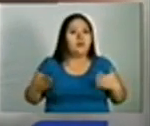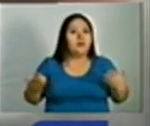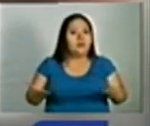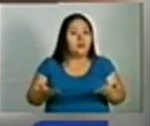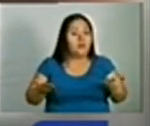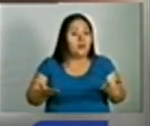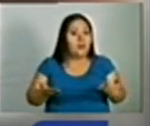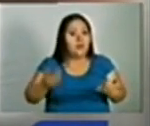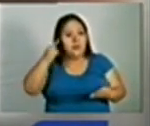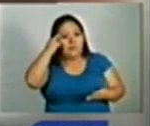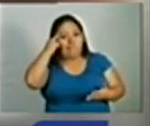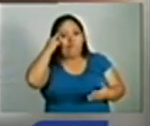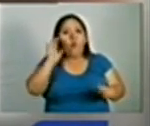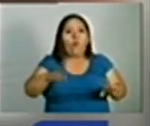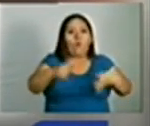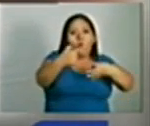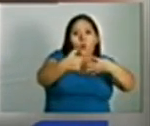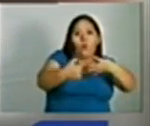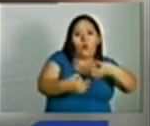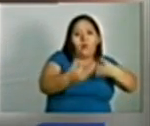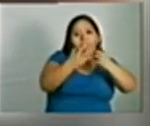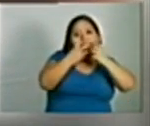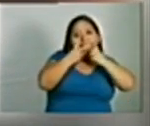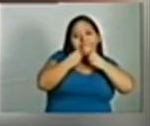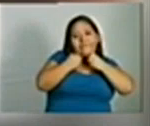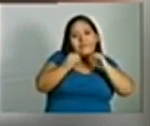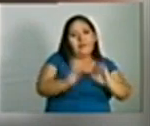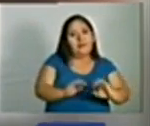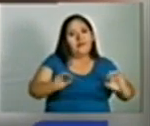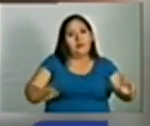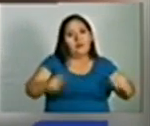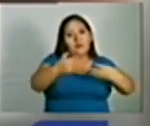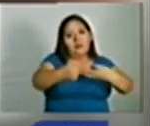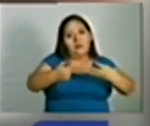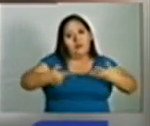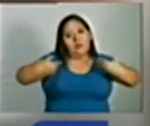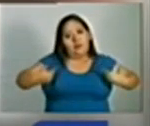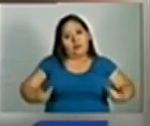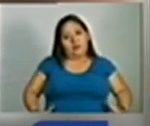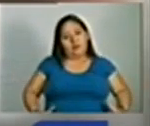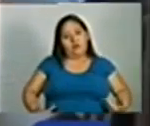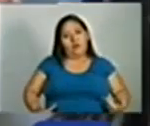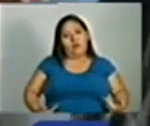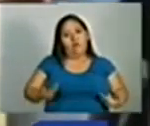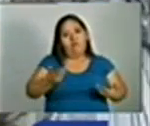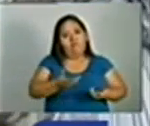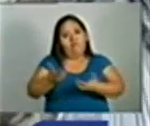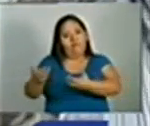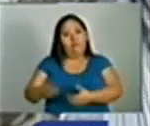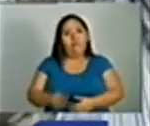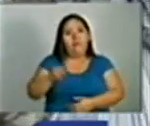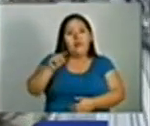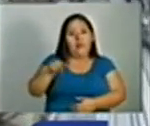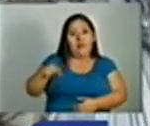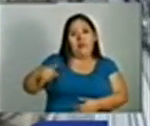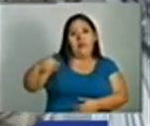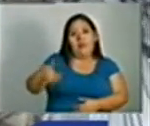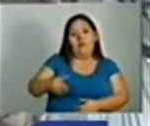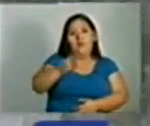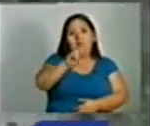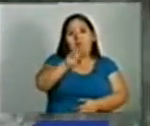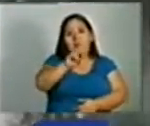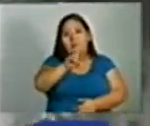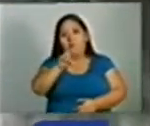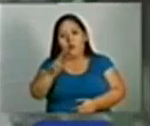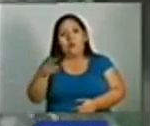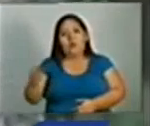se apliquen las medidas necesarias para proteger los derechos de los niños y niñas que van en tránsito. En el transcurso del año fiscal 2022,